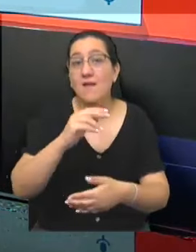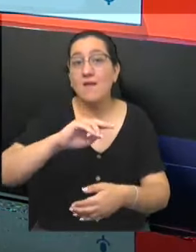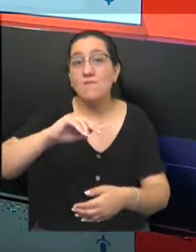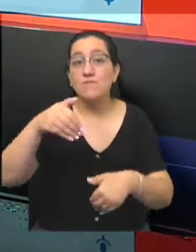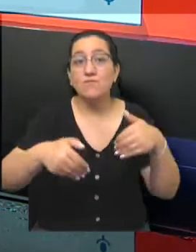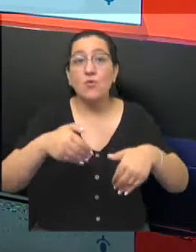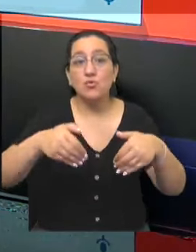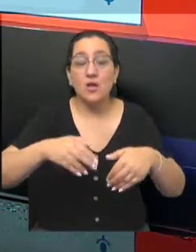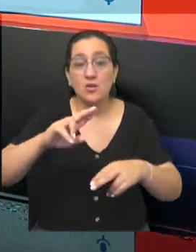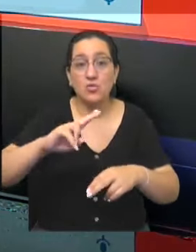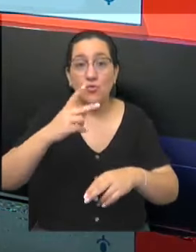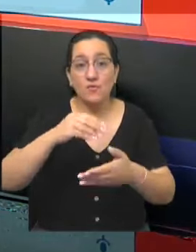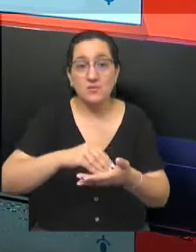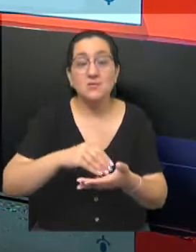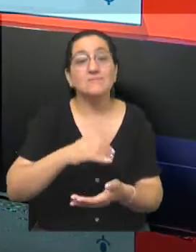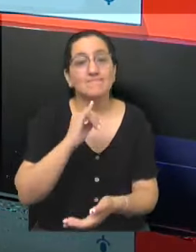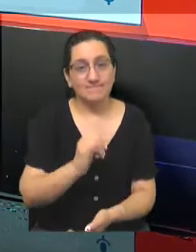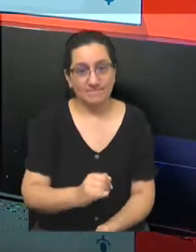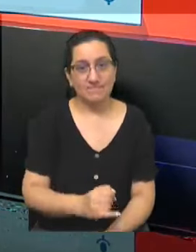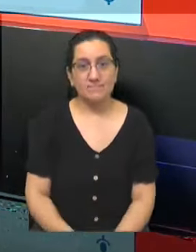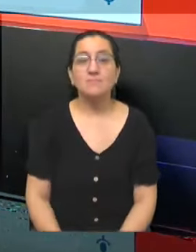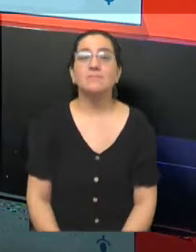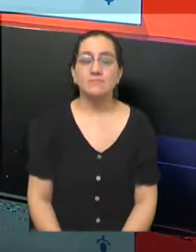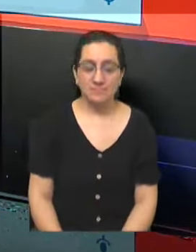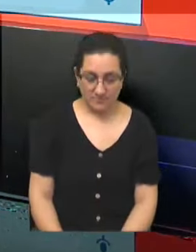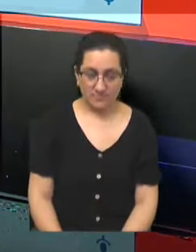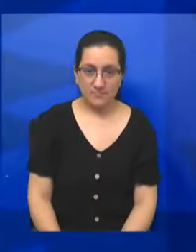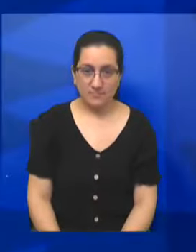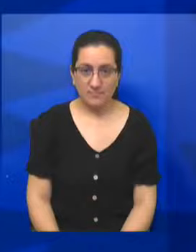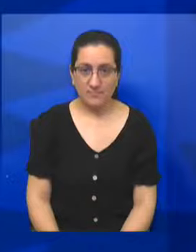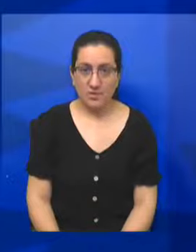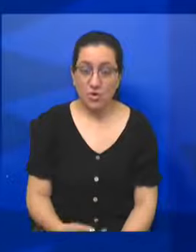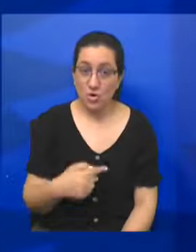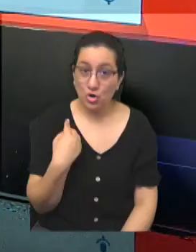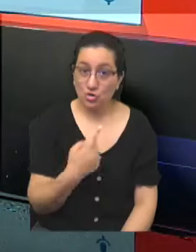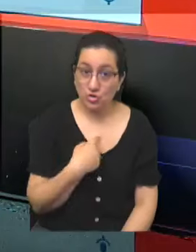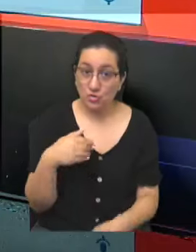por referéndum? No. Sí. ¿Sí? ¿Votamos para